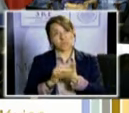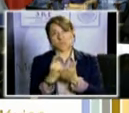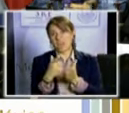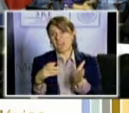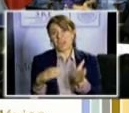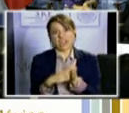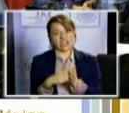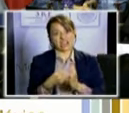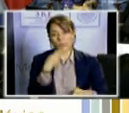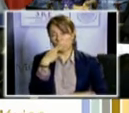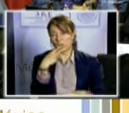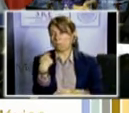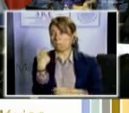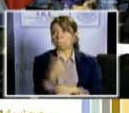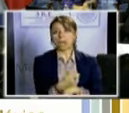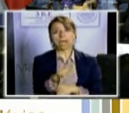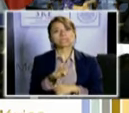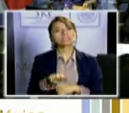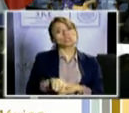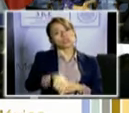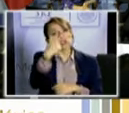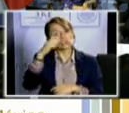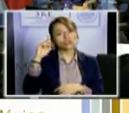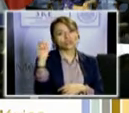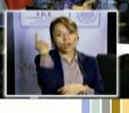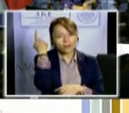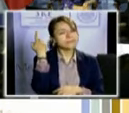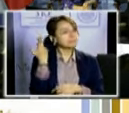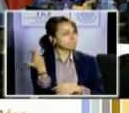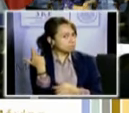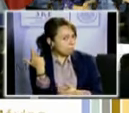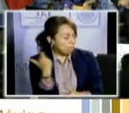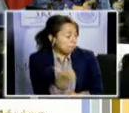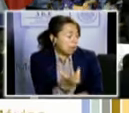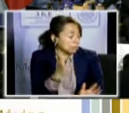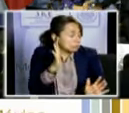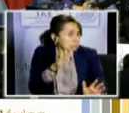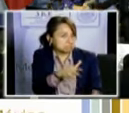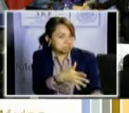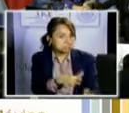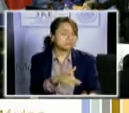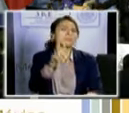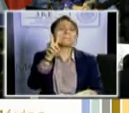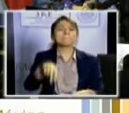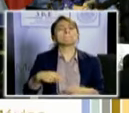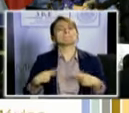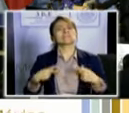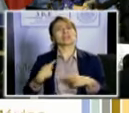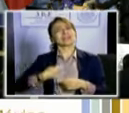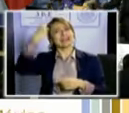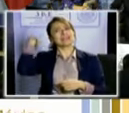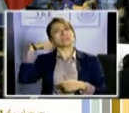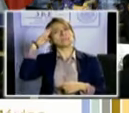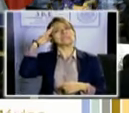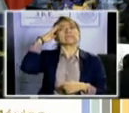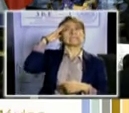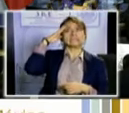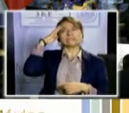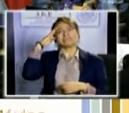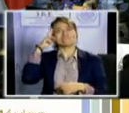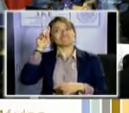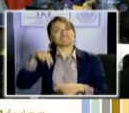$12, es una locura. Pero la gente, aunque sí crea incentivos de no usarlo, pero si ya eres